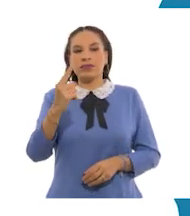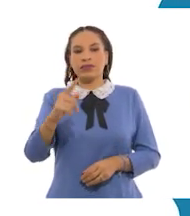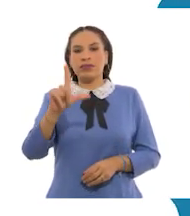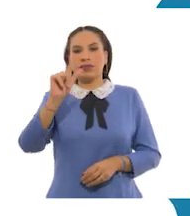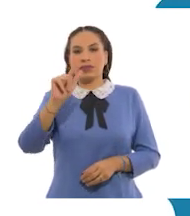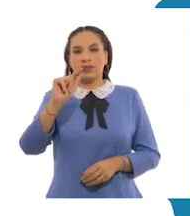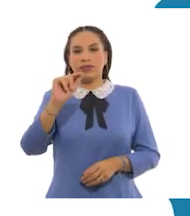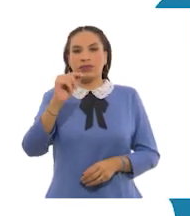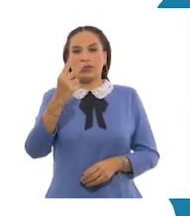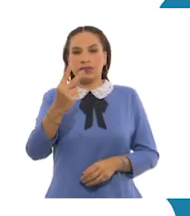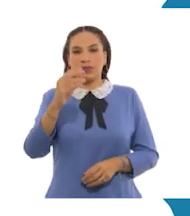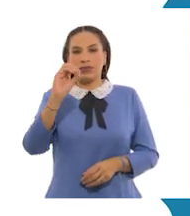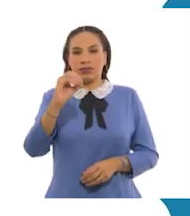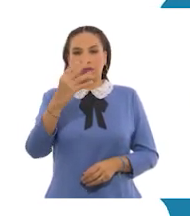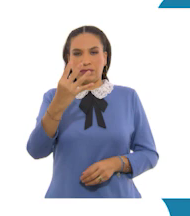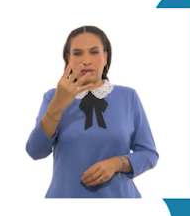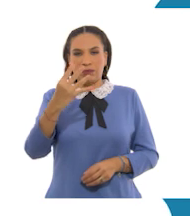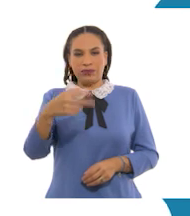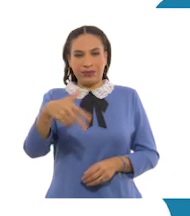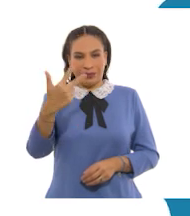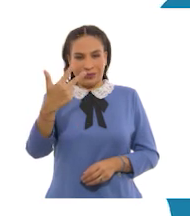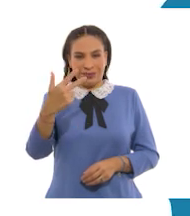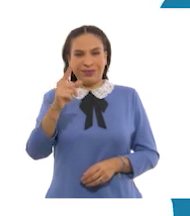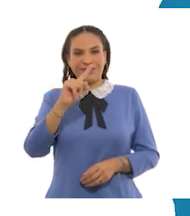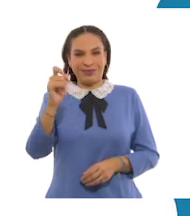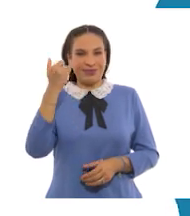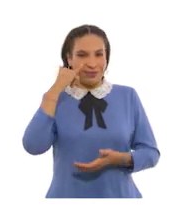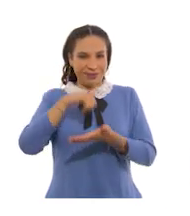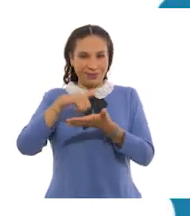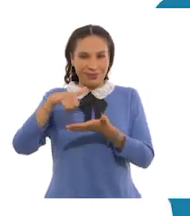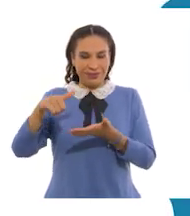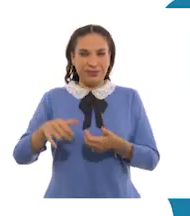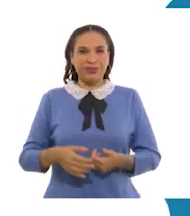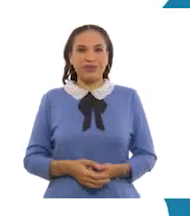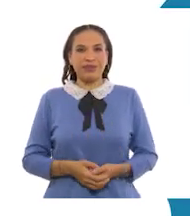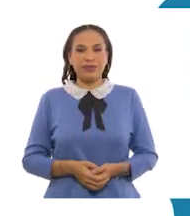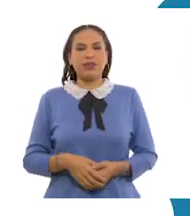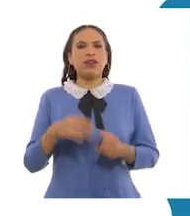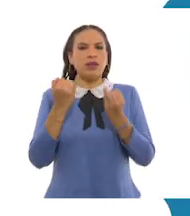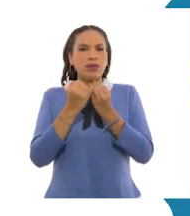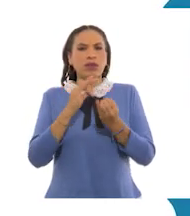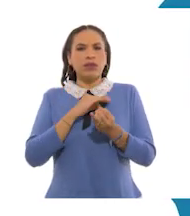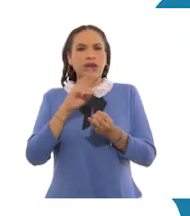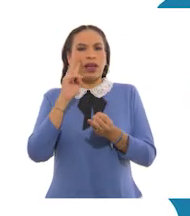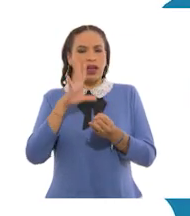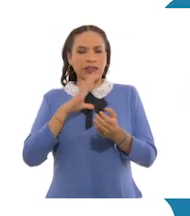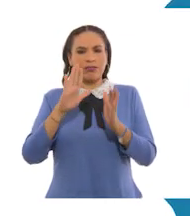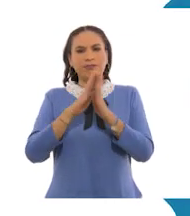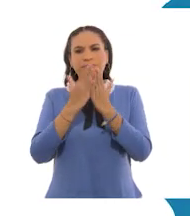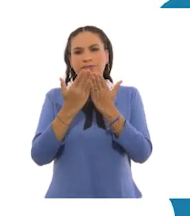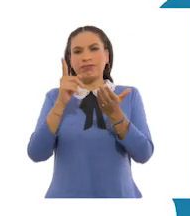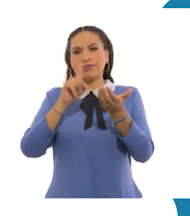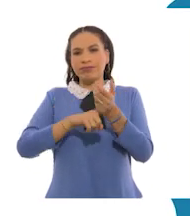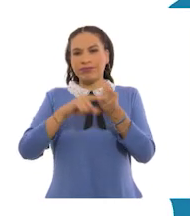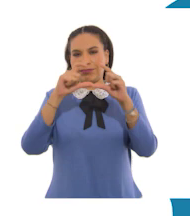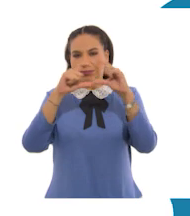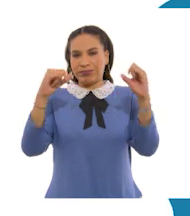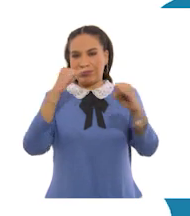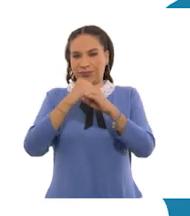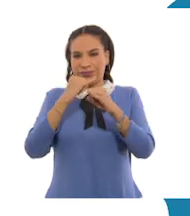41 72 04 13, con 100 líneas. También puedes encontrar los libros de texto en la